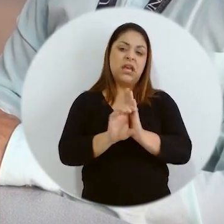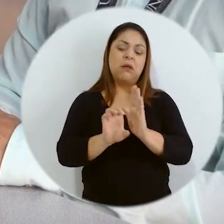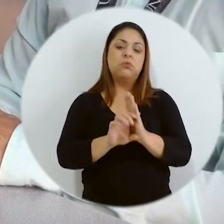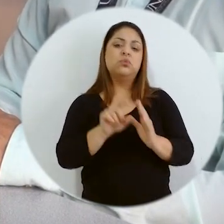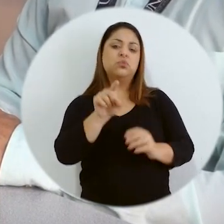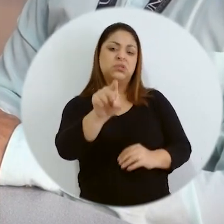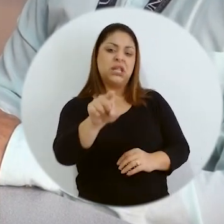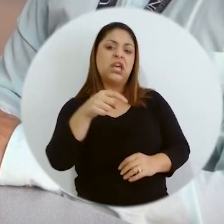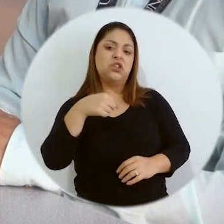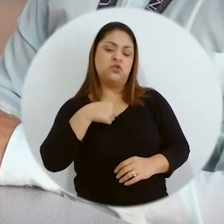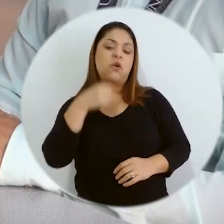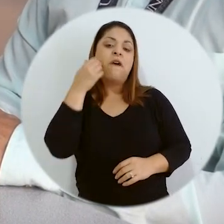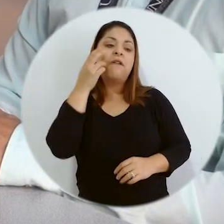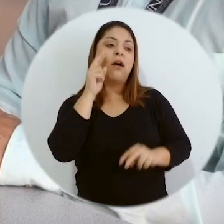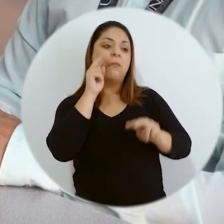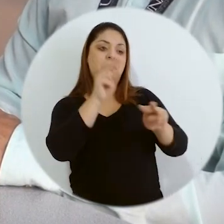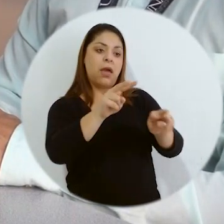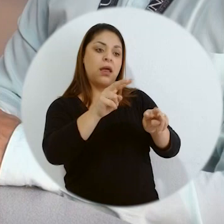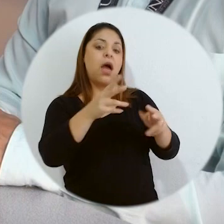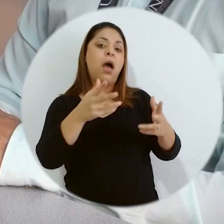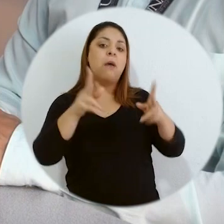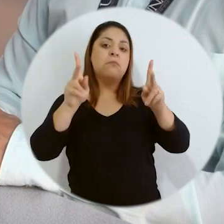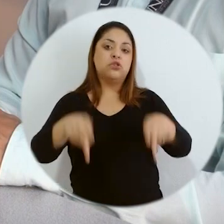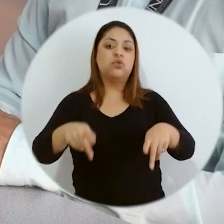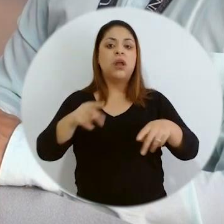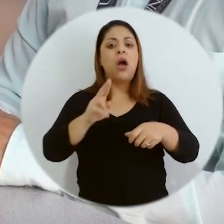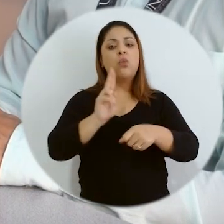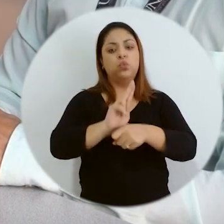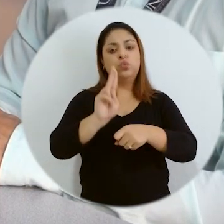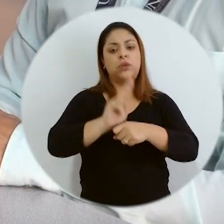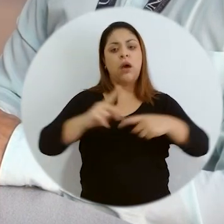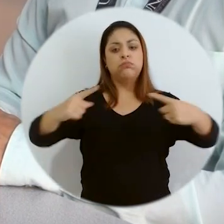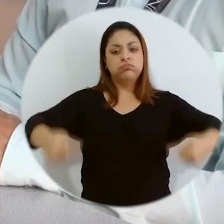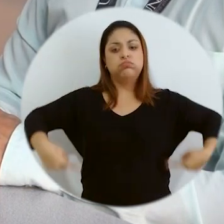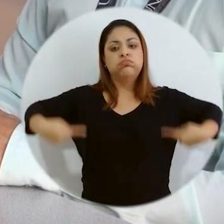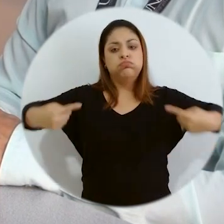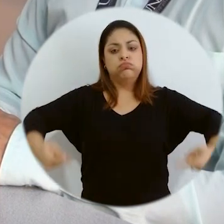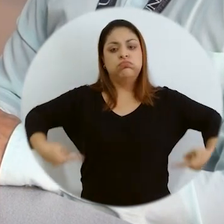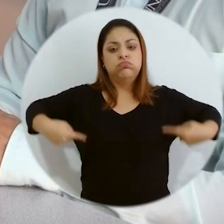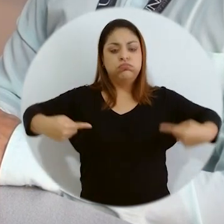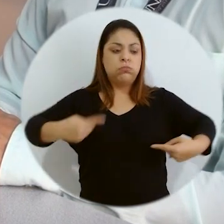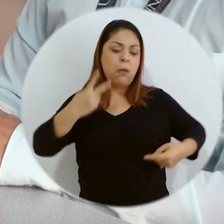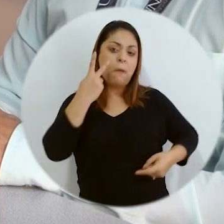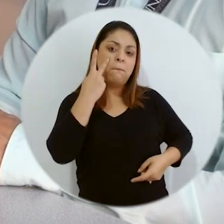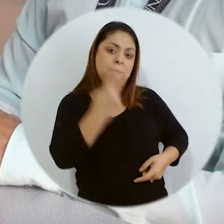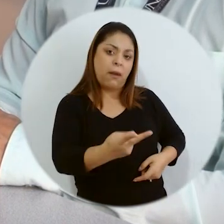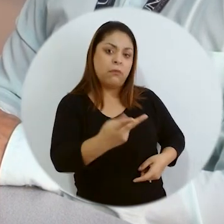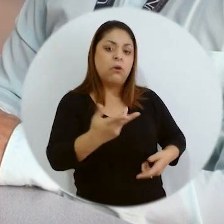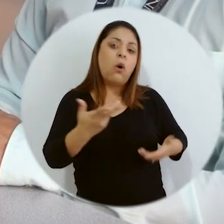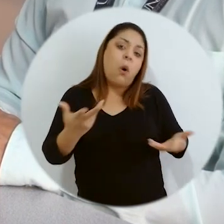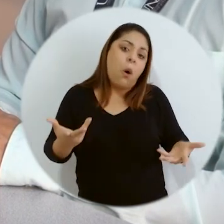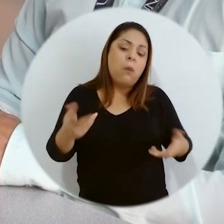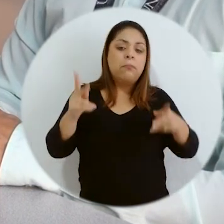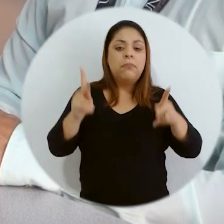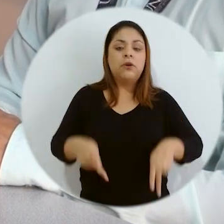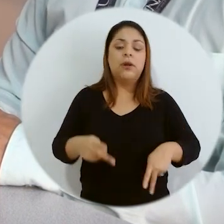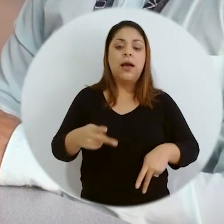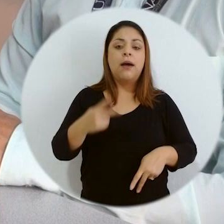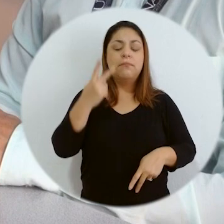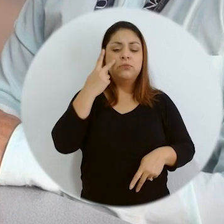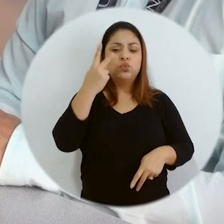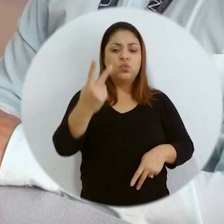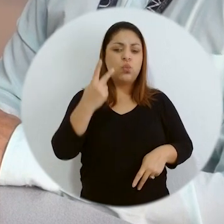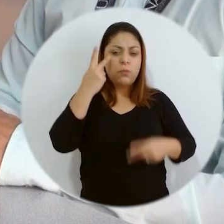para usted y para mí, para todas las personas, es muy fácil identificar una persona usuaria de silla de ruedas porque estamos viendo la silla de ruedas, o